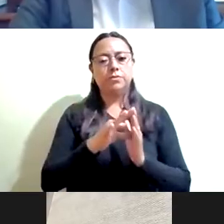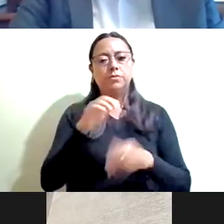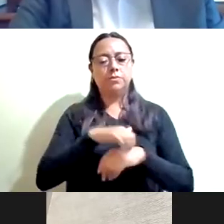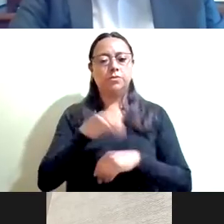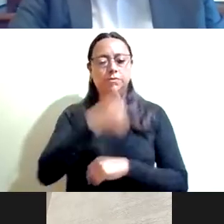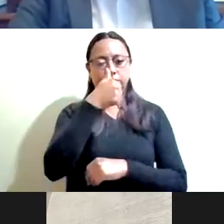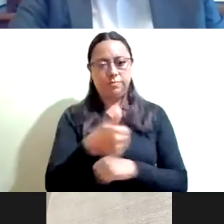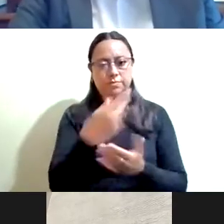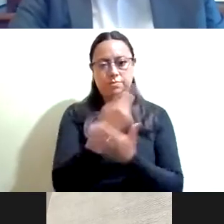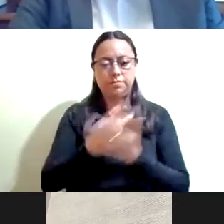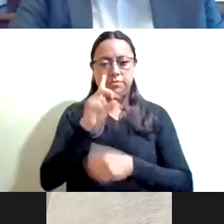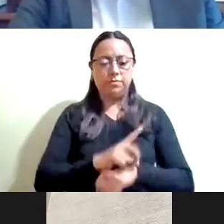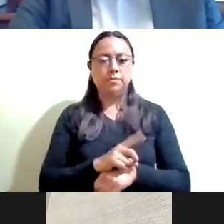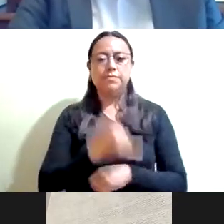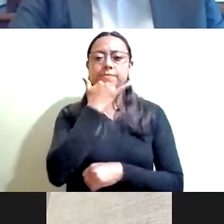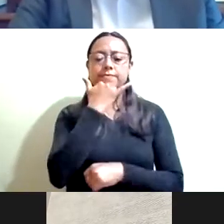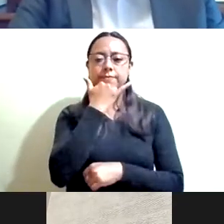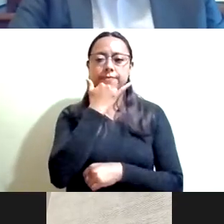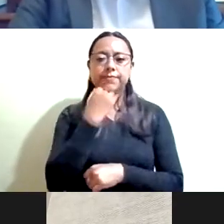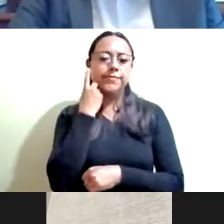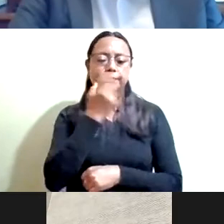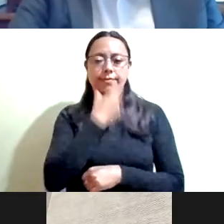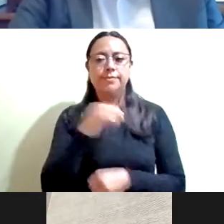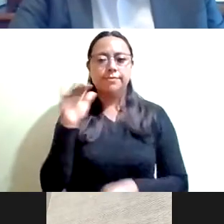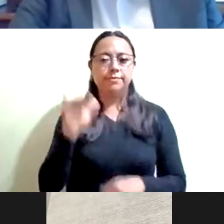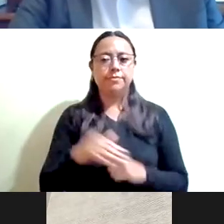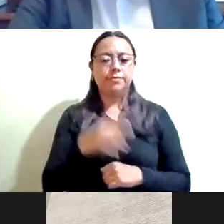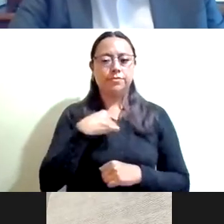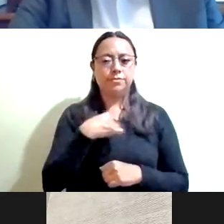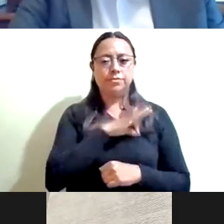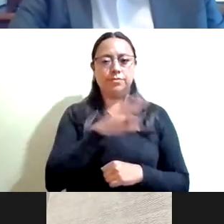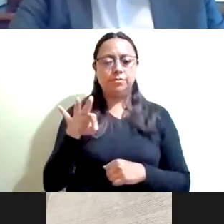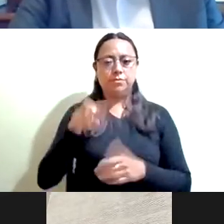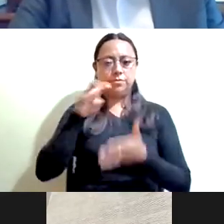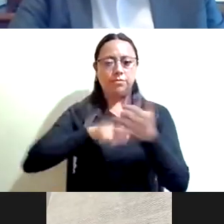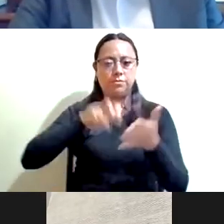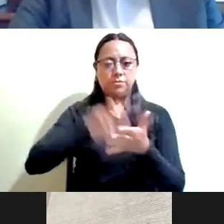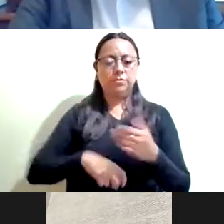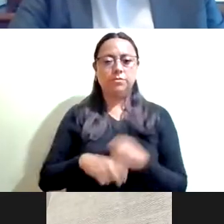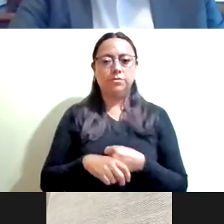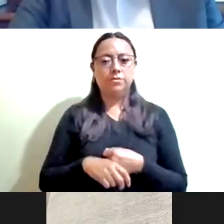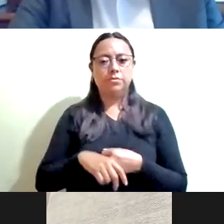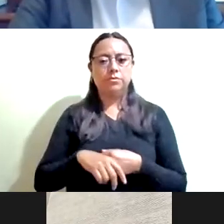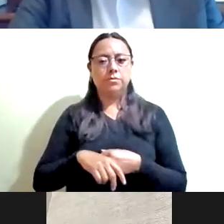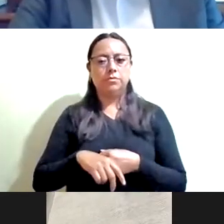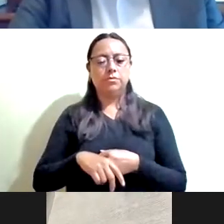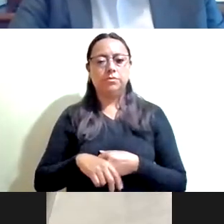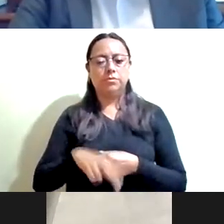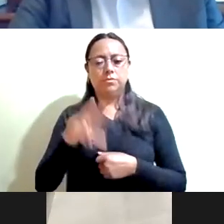del día. Perdón, diputado, si pudiera rectificar mi voto en contra en esta última votación.